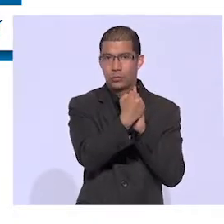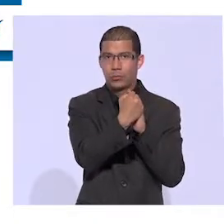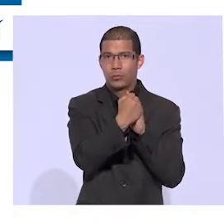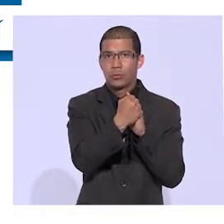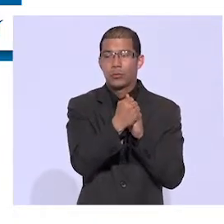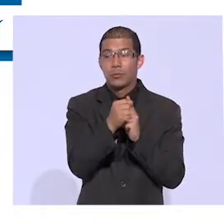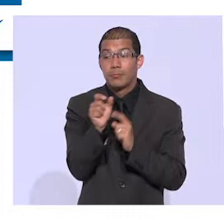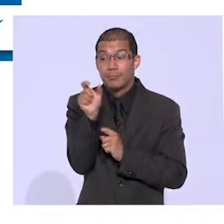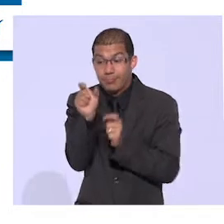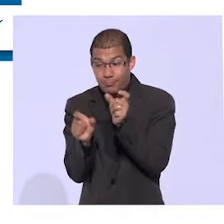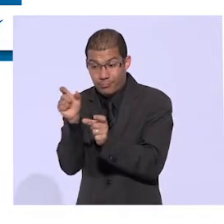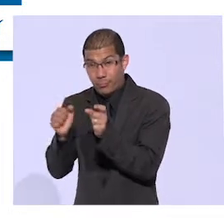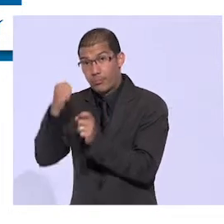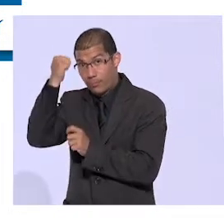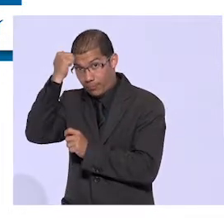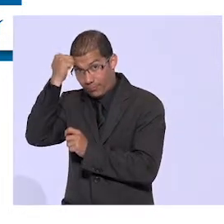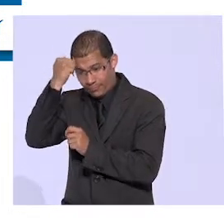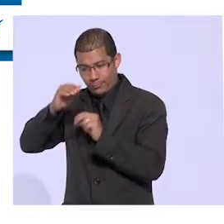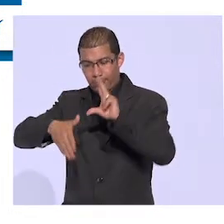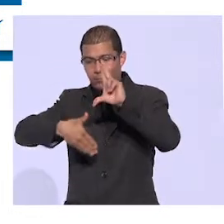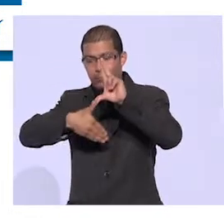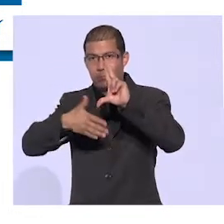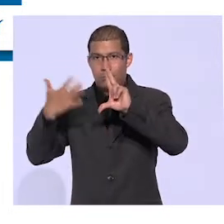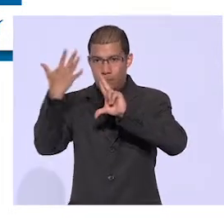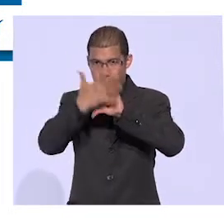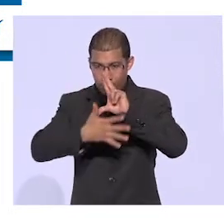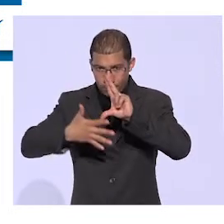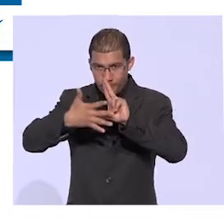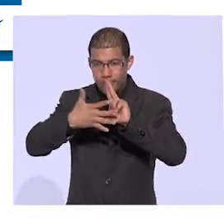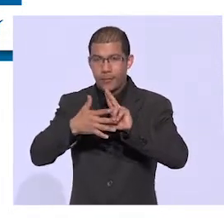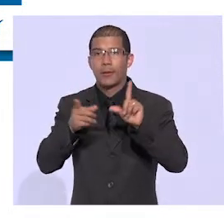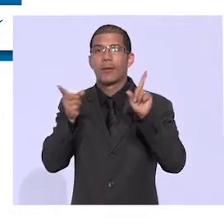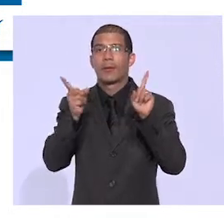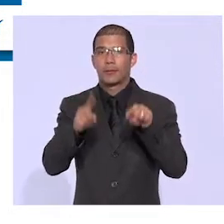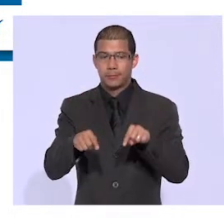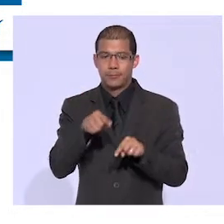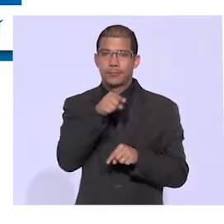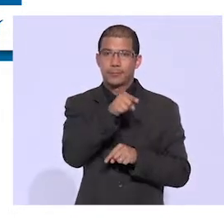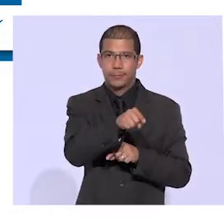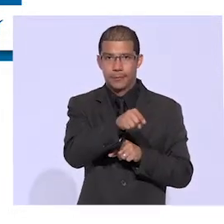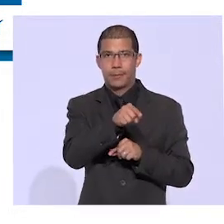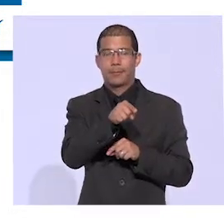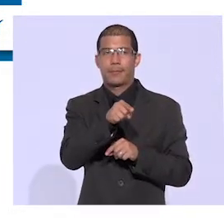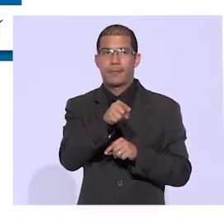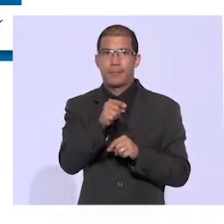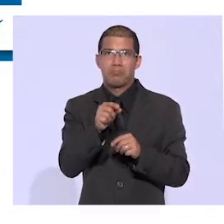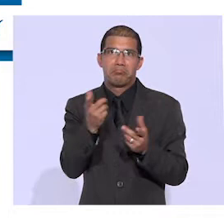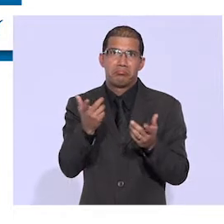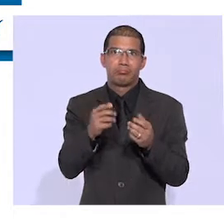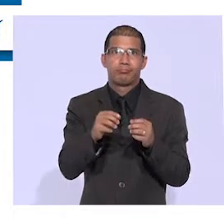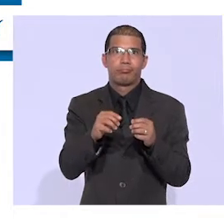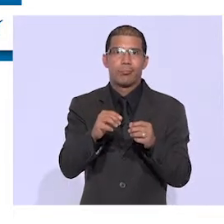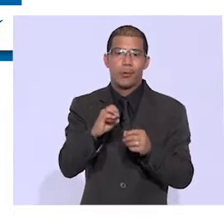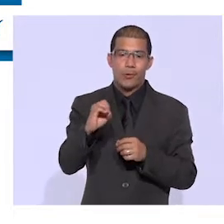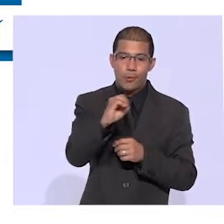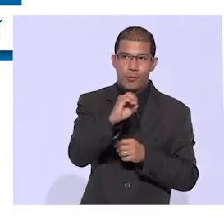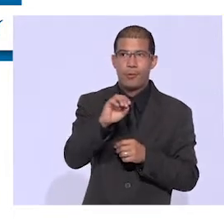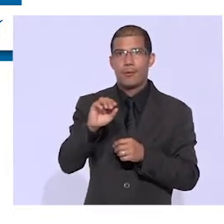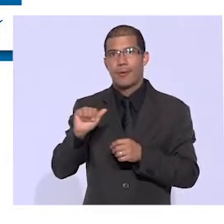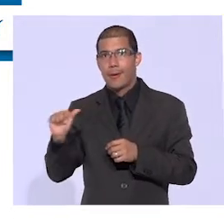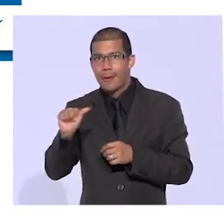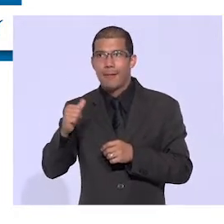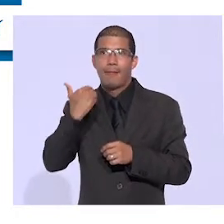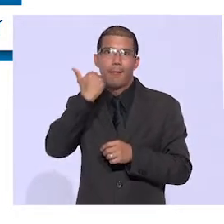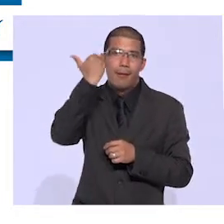de los docentes en el contexto iberoamericano, características demográficas como el sexo y la edad, situaciones profesionales como la dedicación,